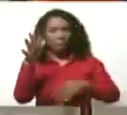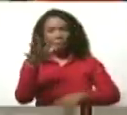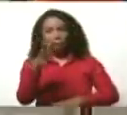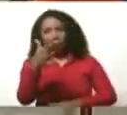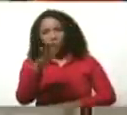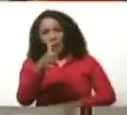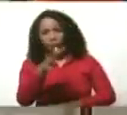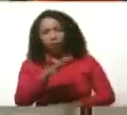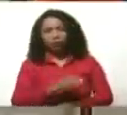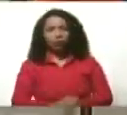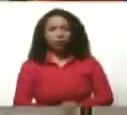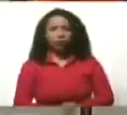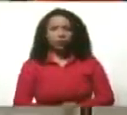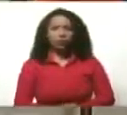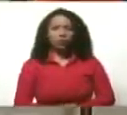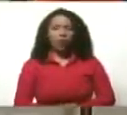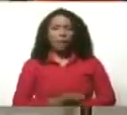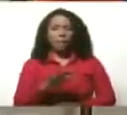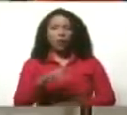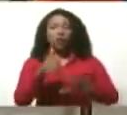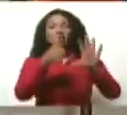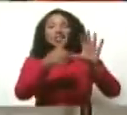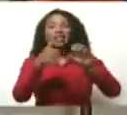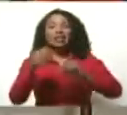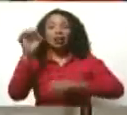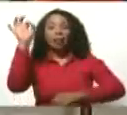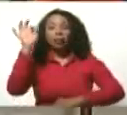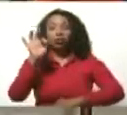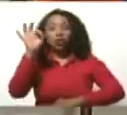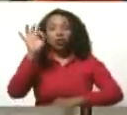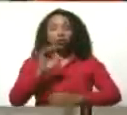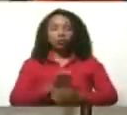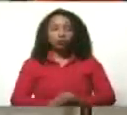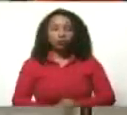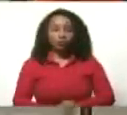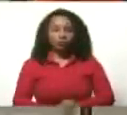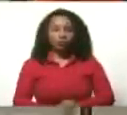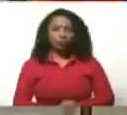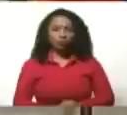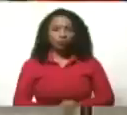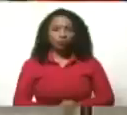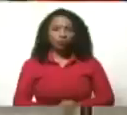aproximadamente un 60%